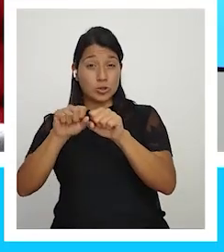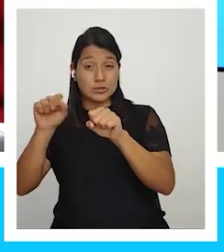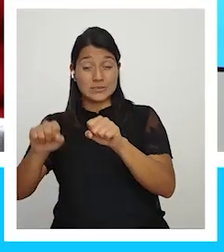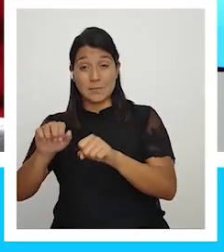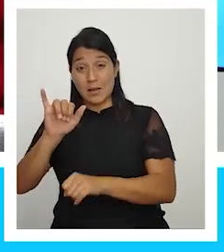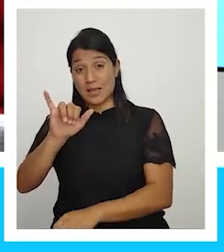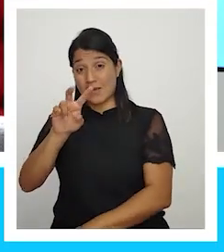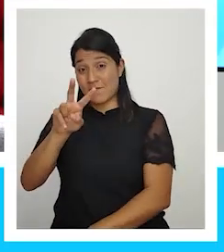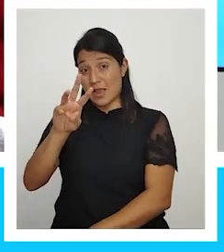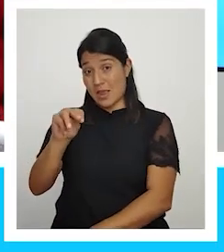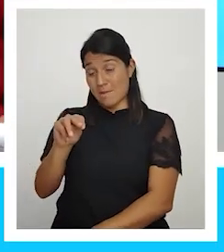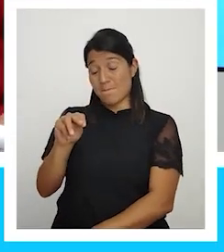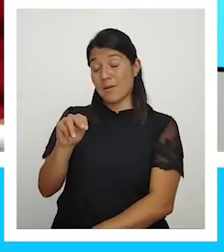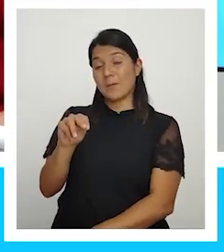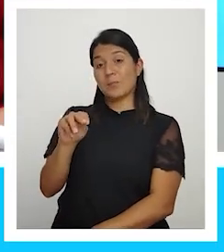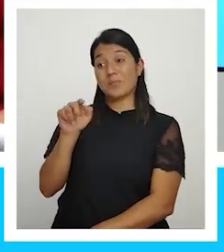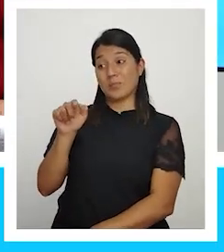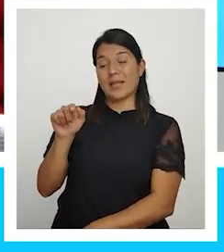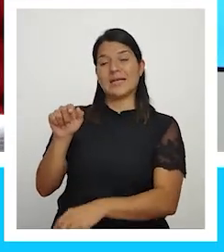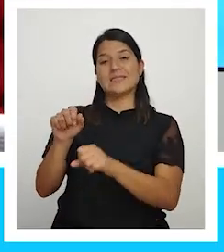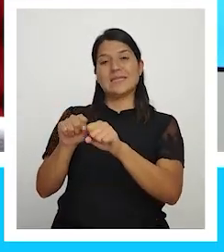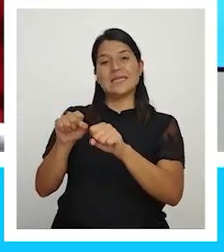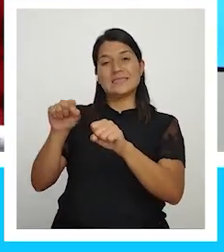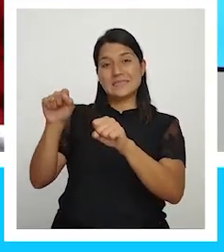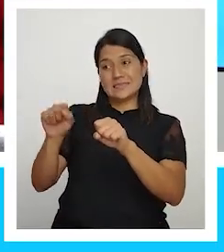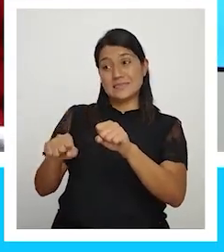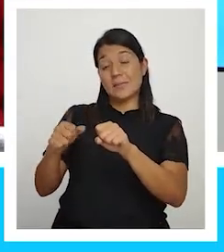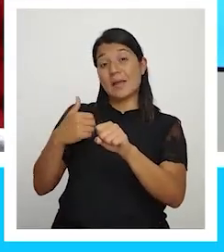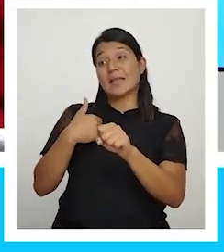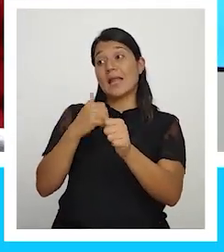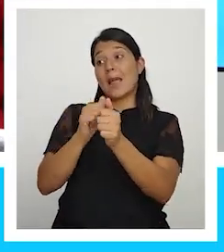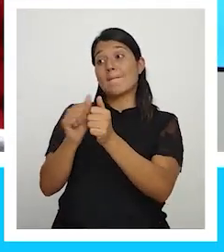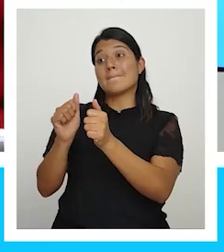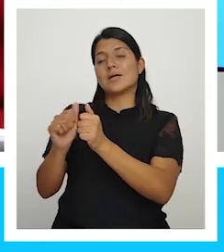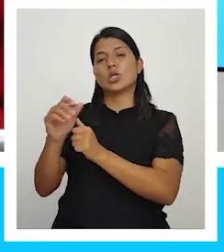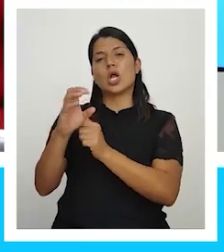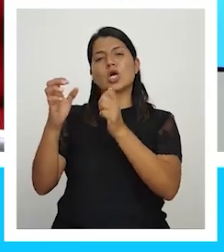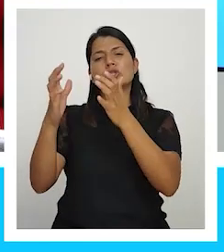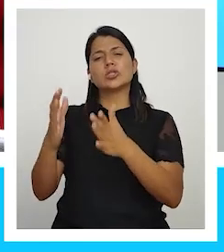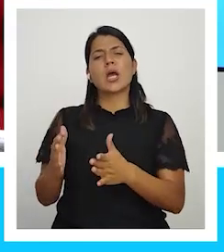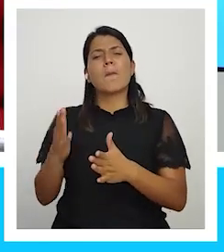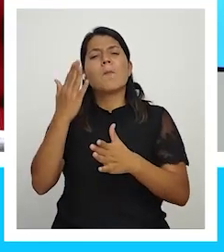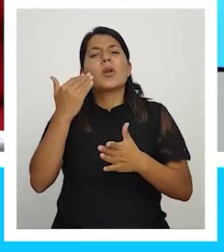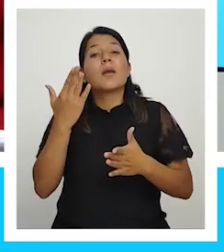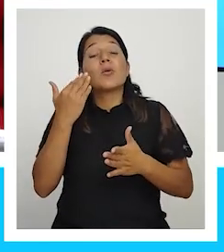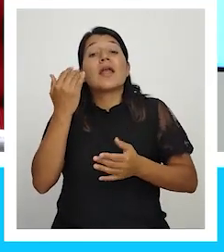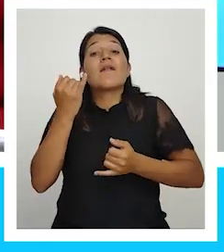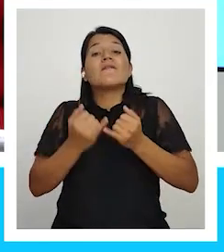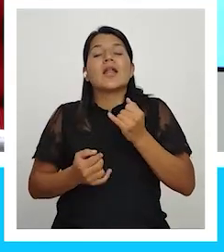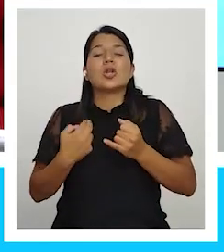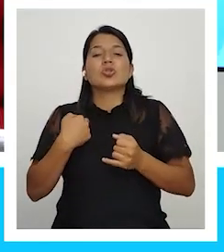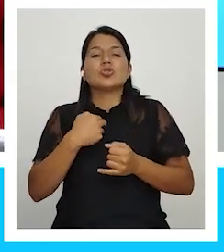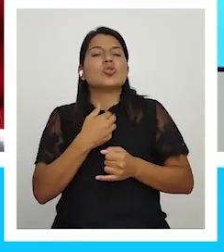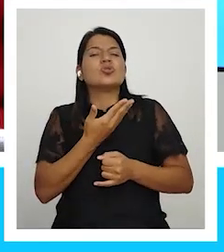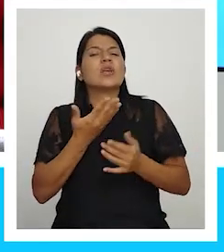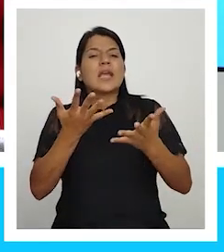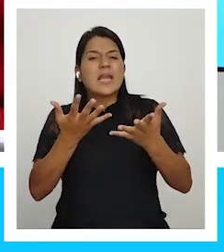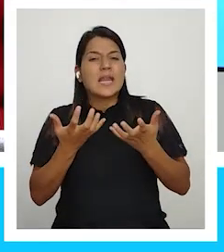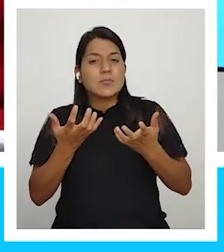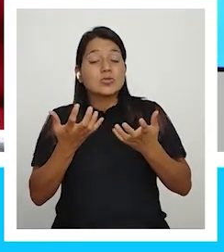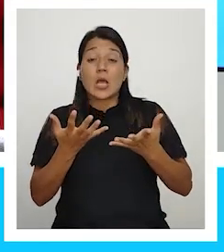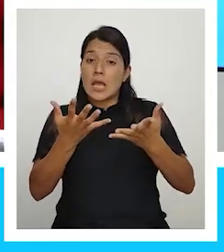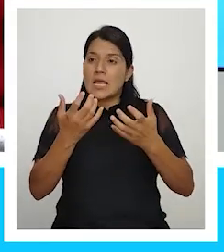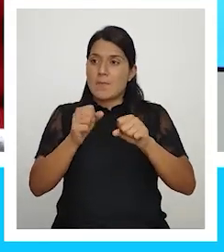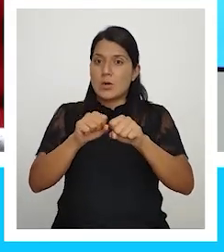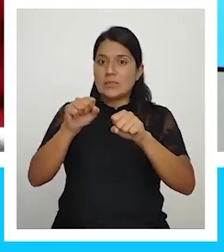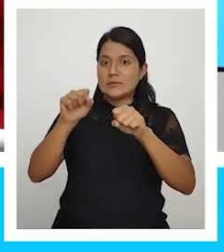el régimen de la mayoría de los costarricenses, porque aquí al final lo que queremos es que el sistema sea